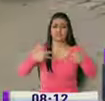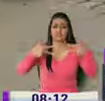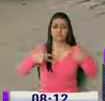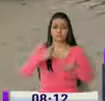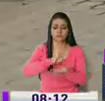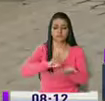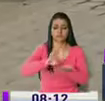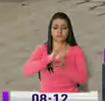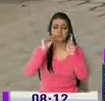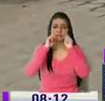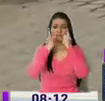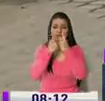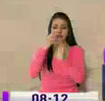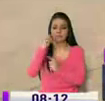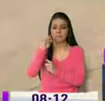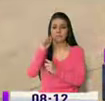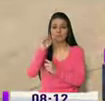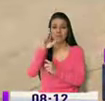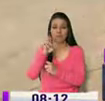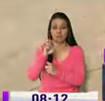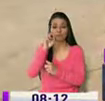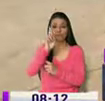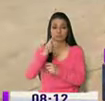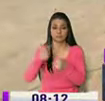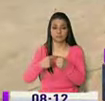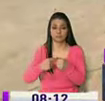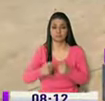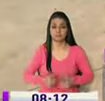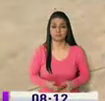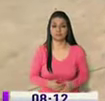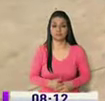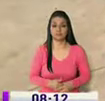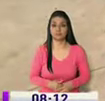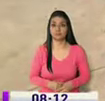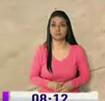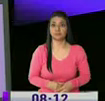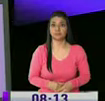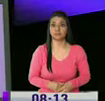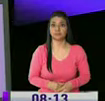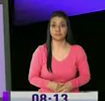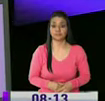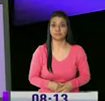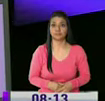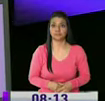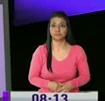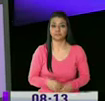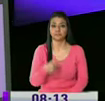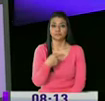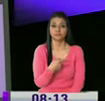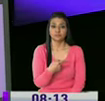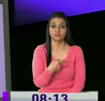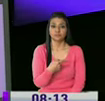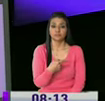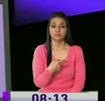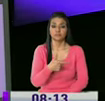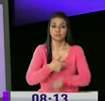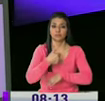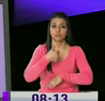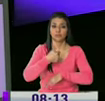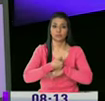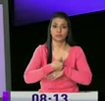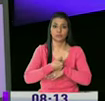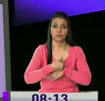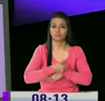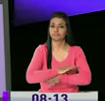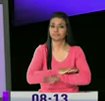San Mateo, al sur de la capital, informó Sofía Vintimilla. Esto, mis queridas autoridades,